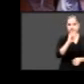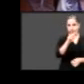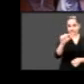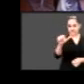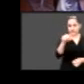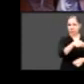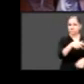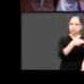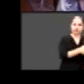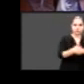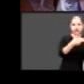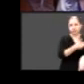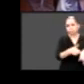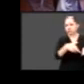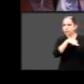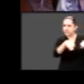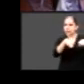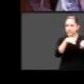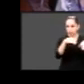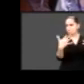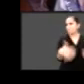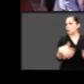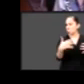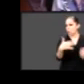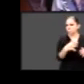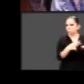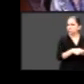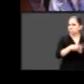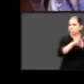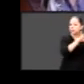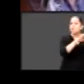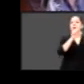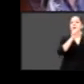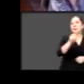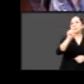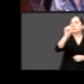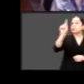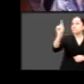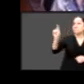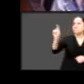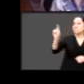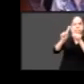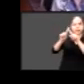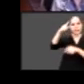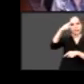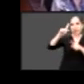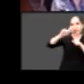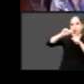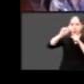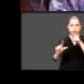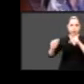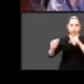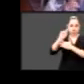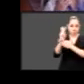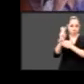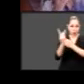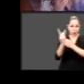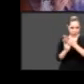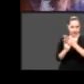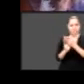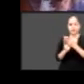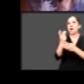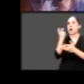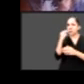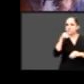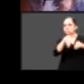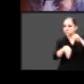importante de las dependencias para lograr construir la estrategia nacional tenemos mucho todavía que consolidar ¿no?